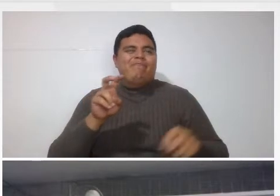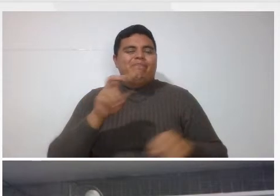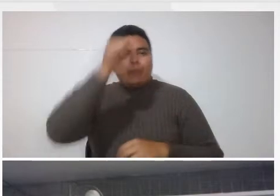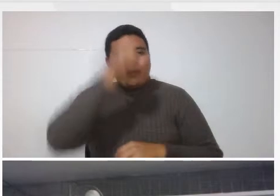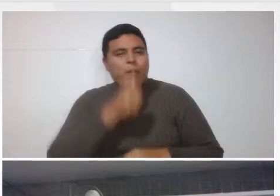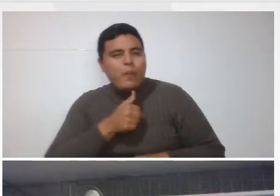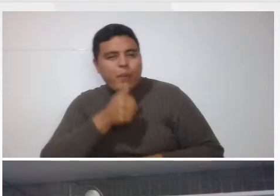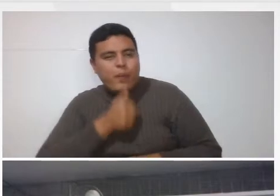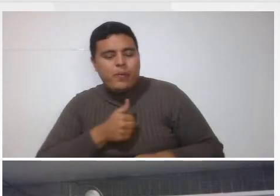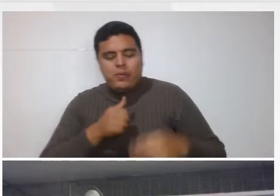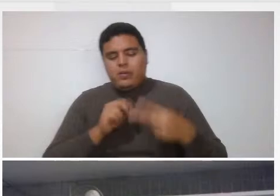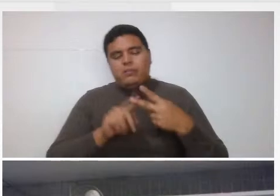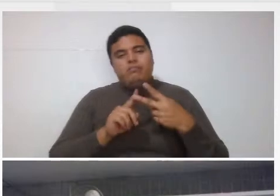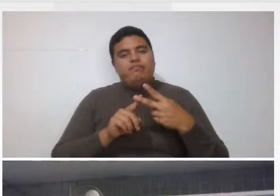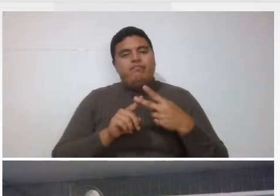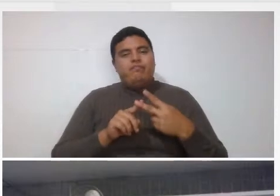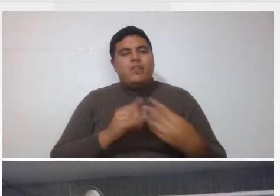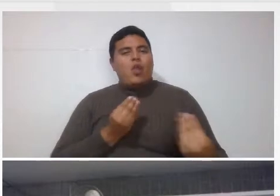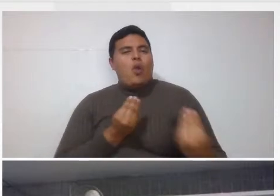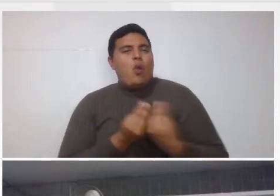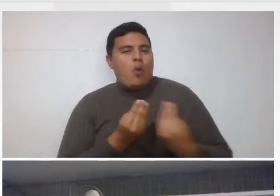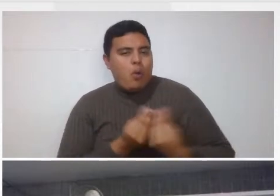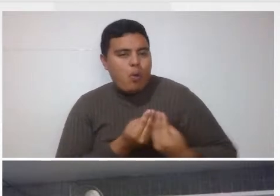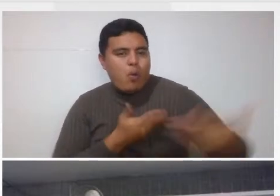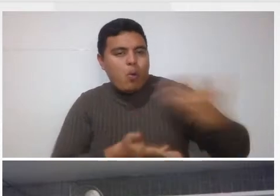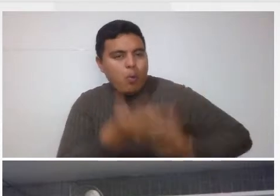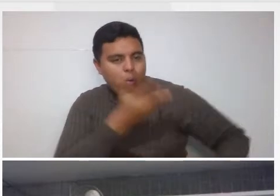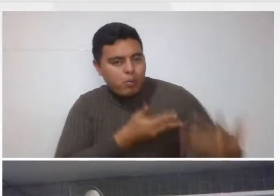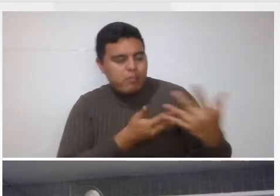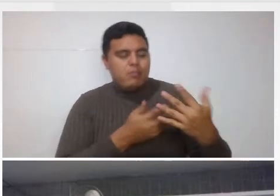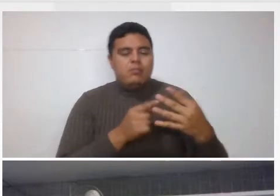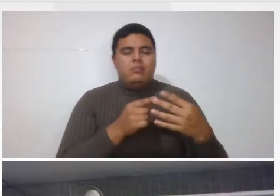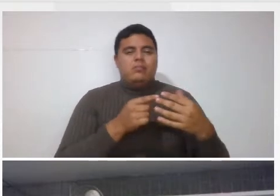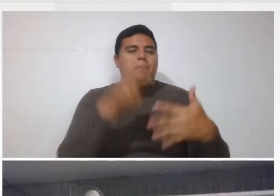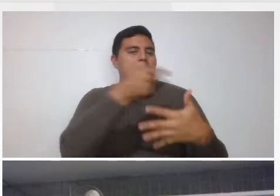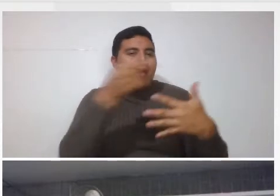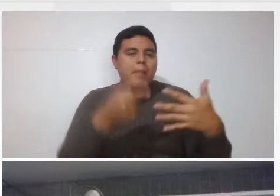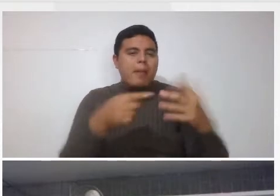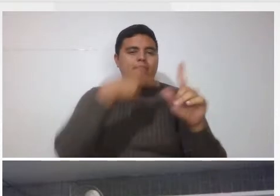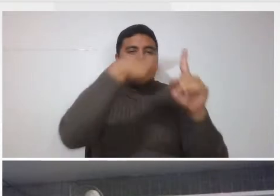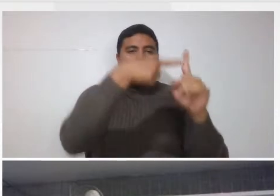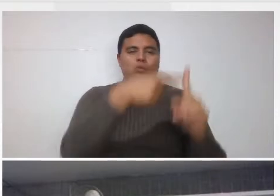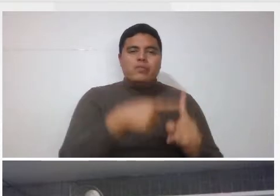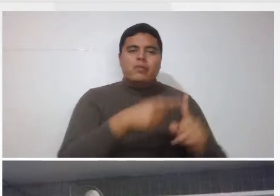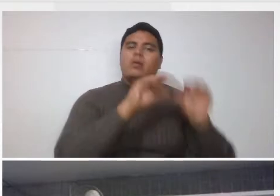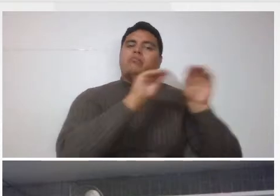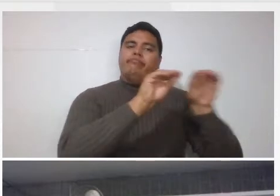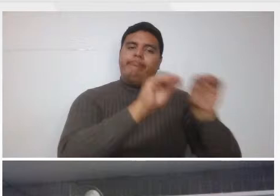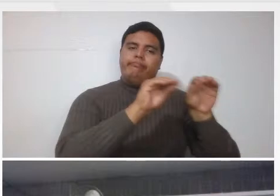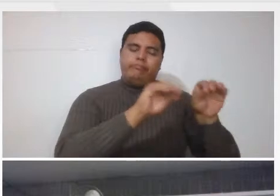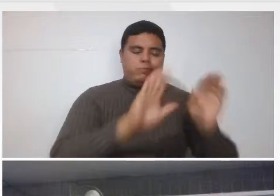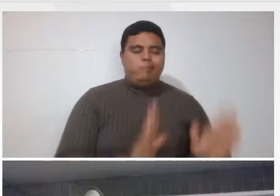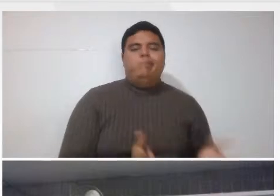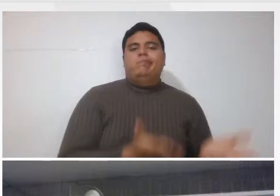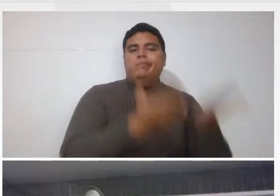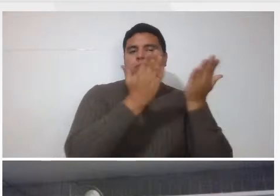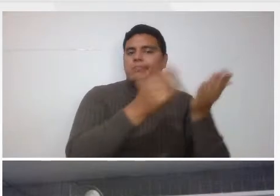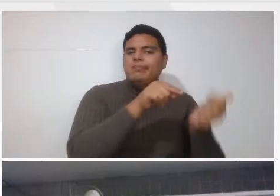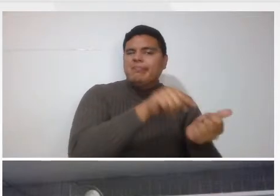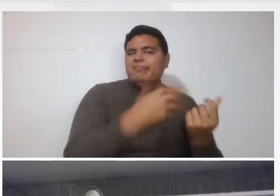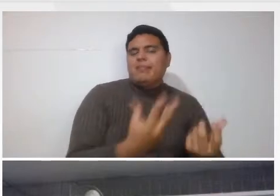bueno, como todas las cosas buenas, lo mejor que puede haber para que él